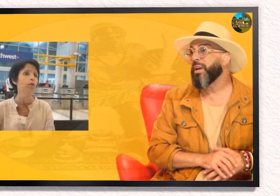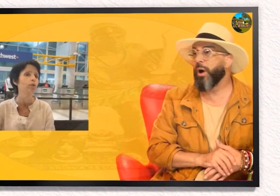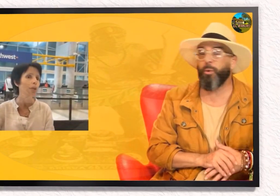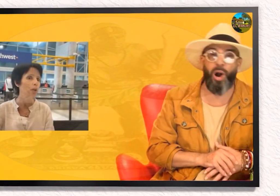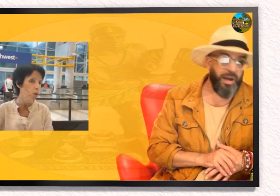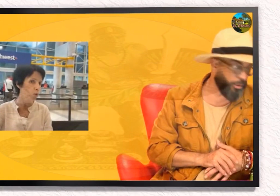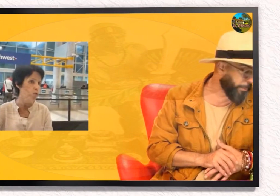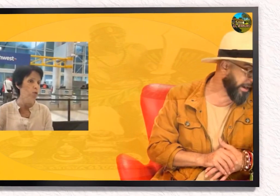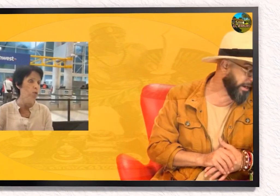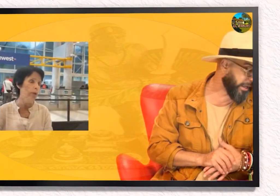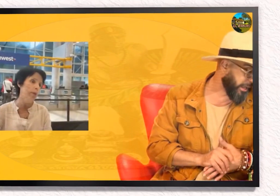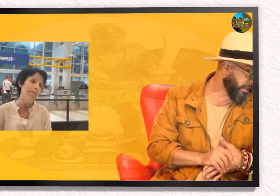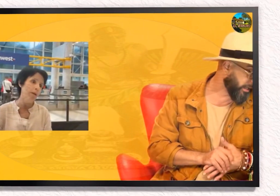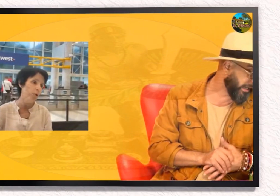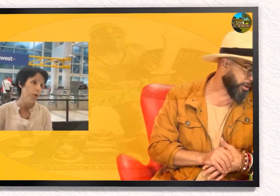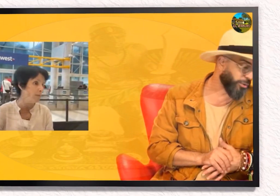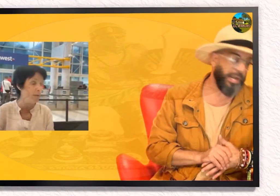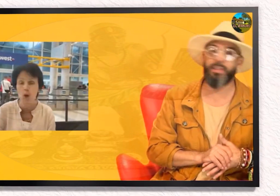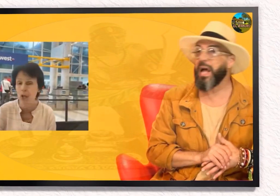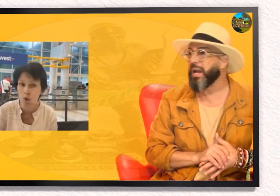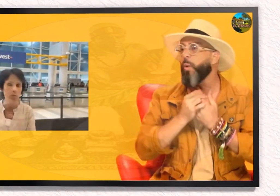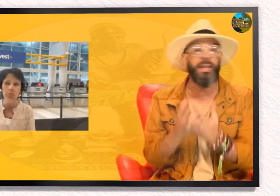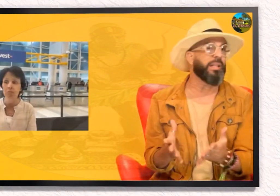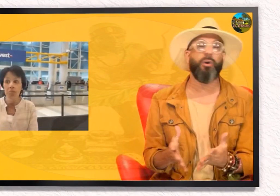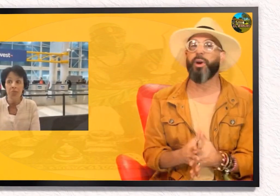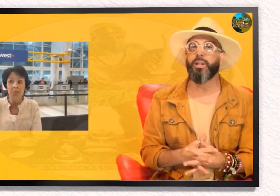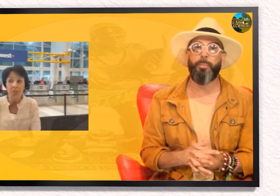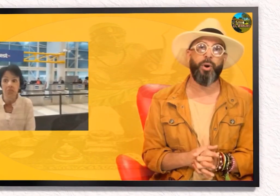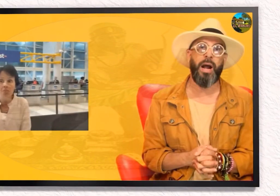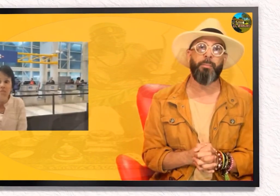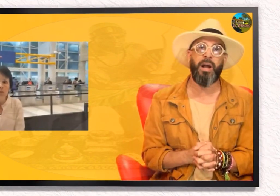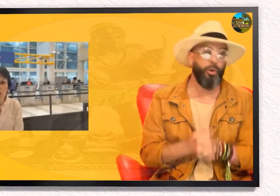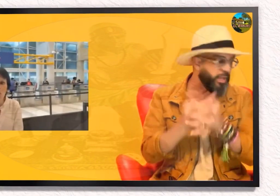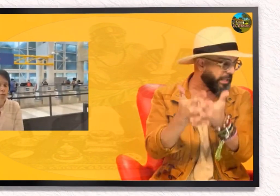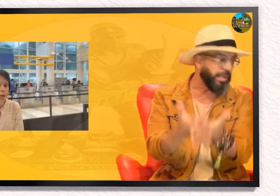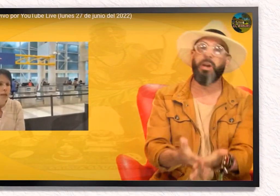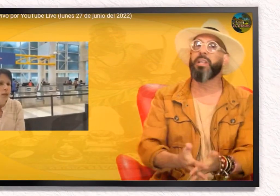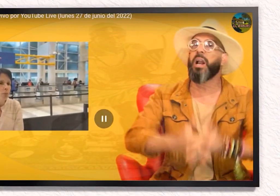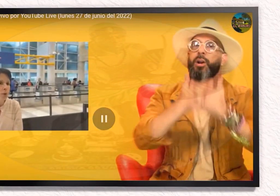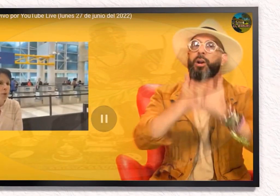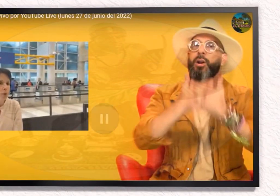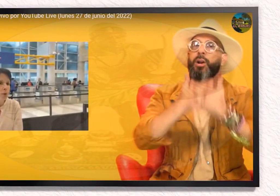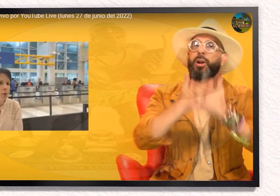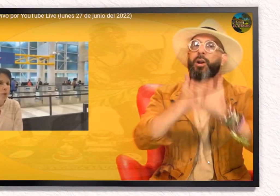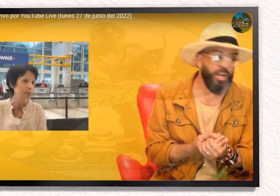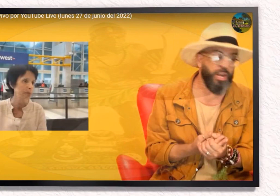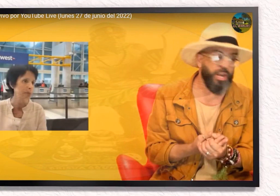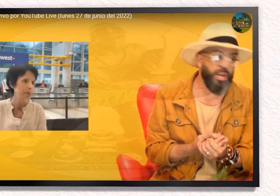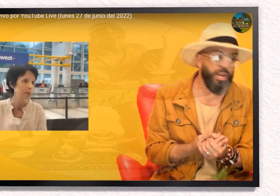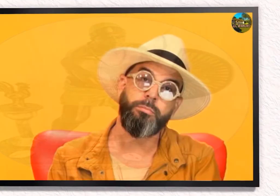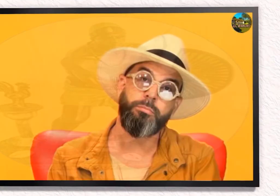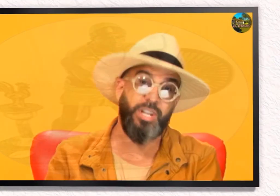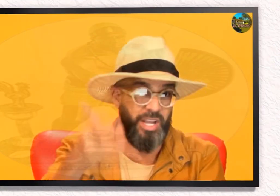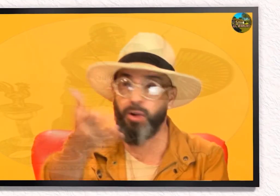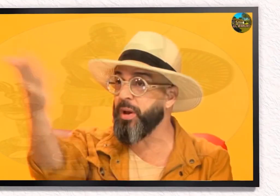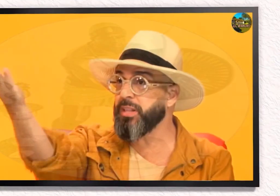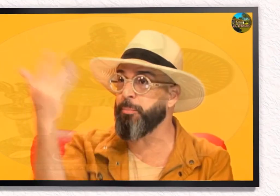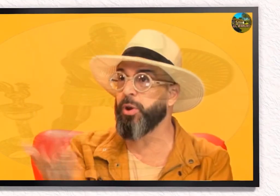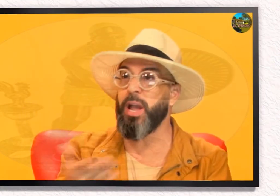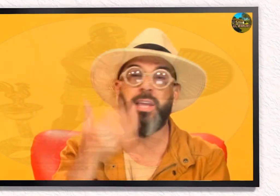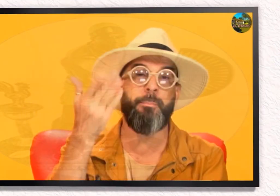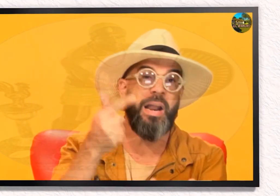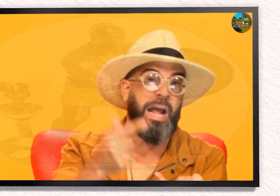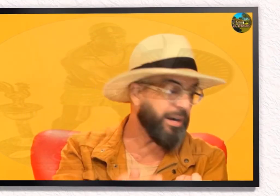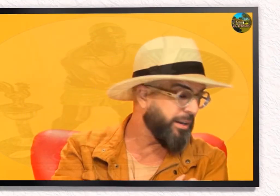anticubana de eso de la florida y por supuesto para las personas que reciben